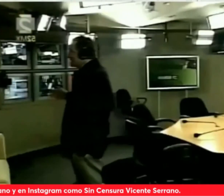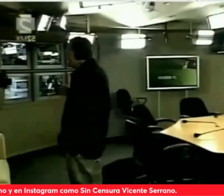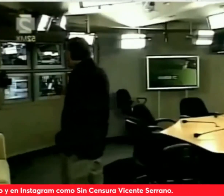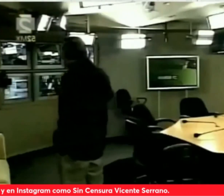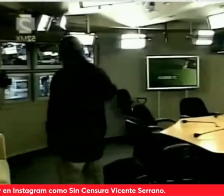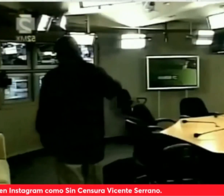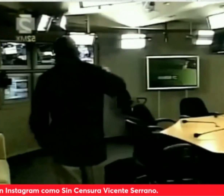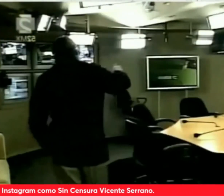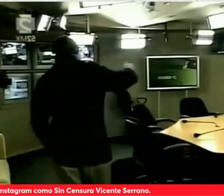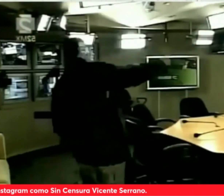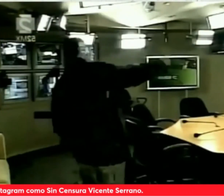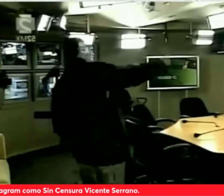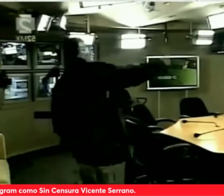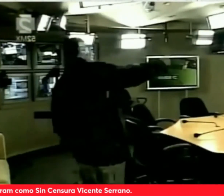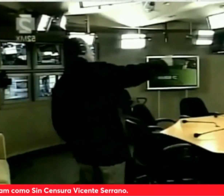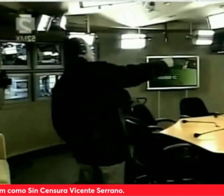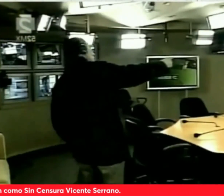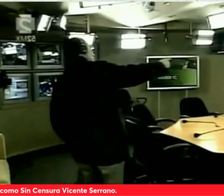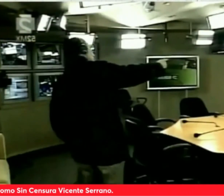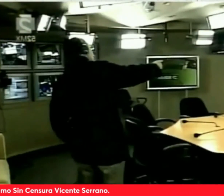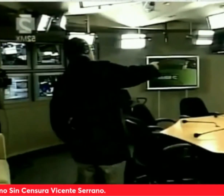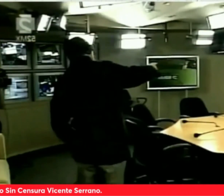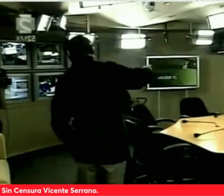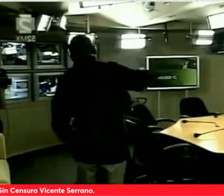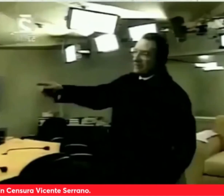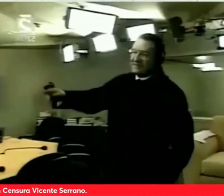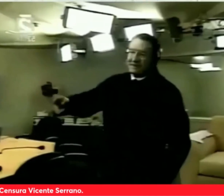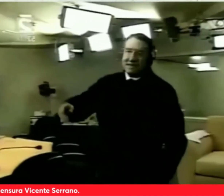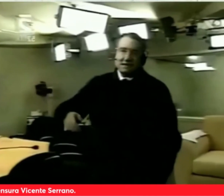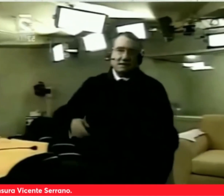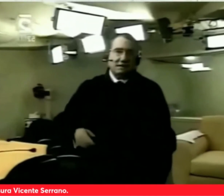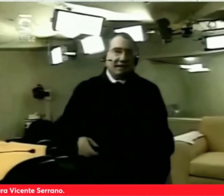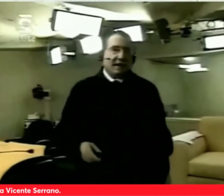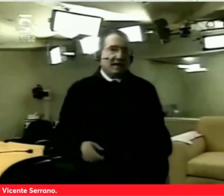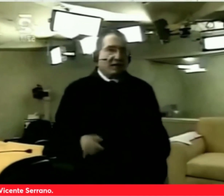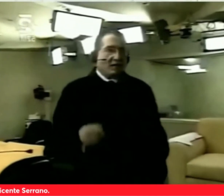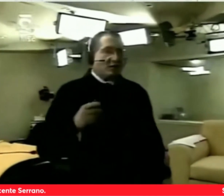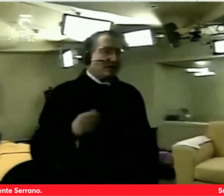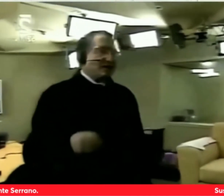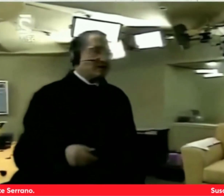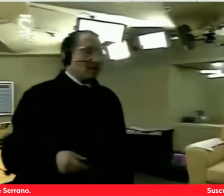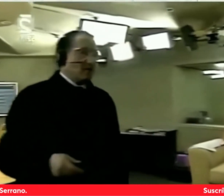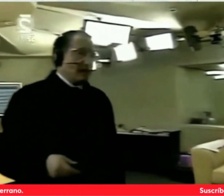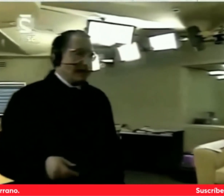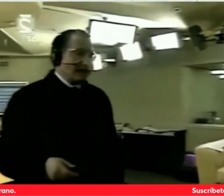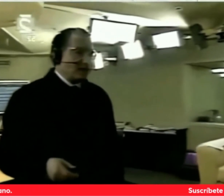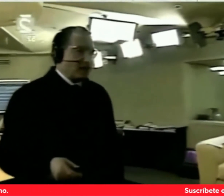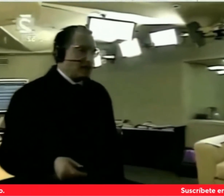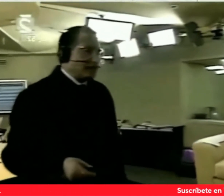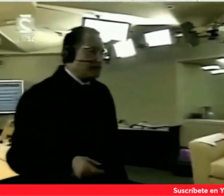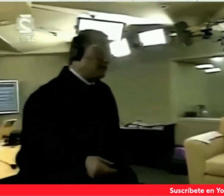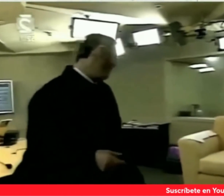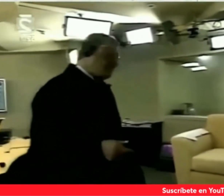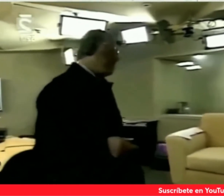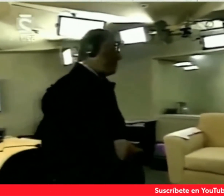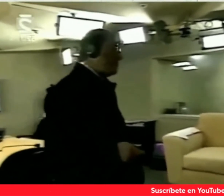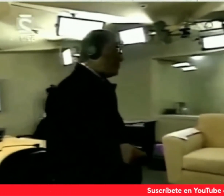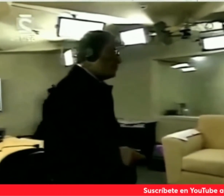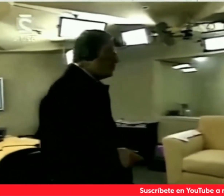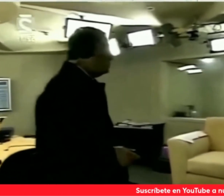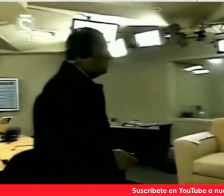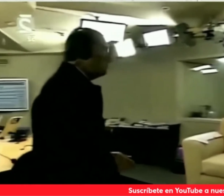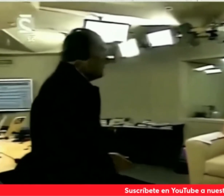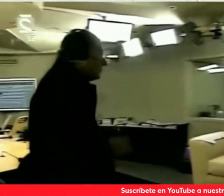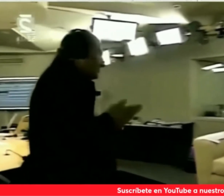Alguien me decía el otro día, oiga, se puso comprometido con la mentira, a lo mejor no tendrá usted complicaciones. No, sí, a lo mejor